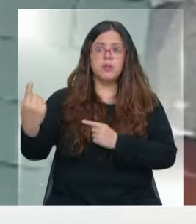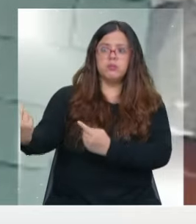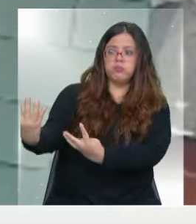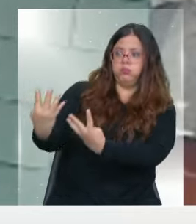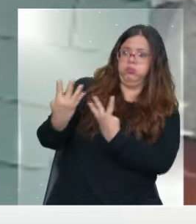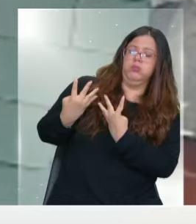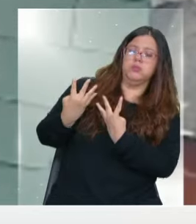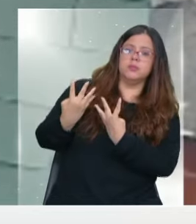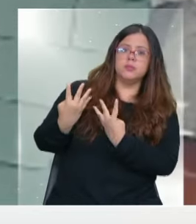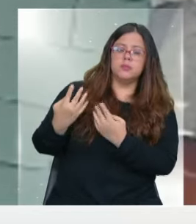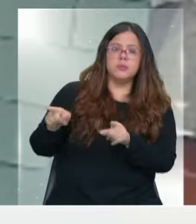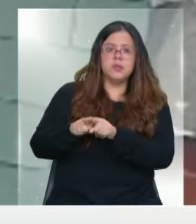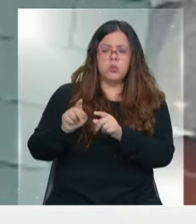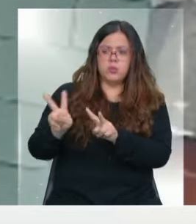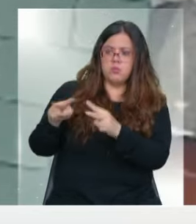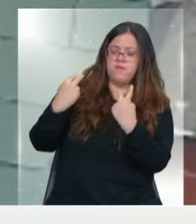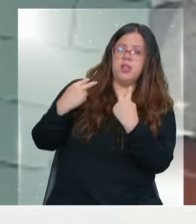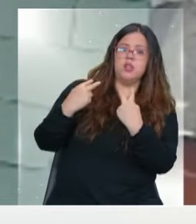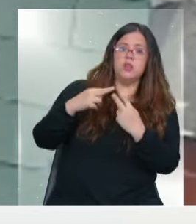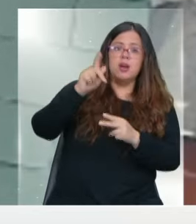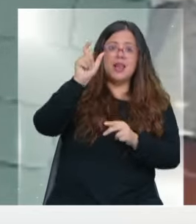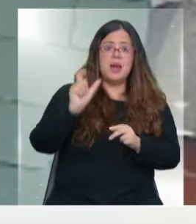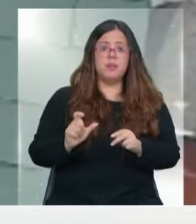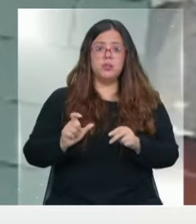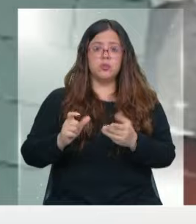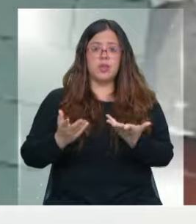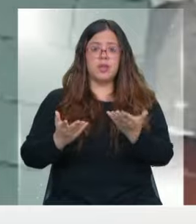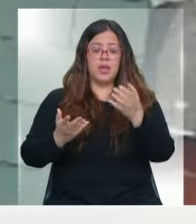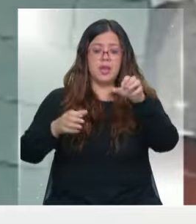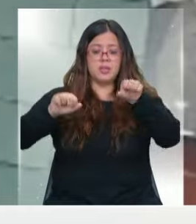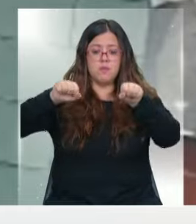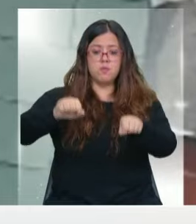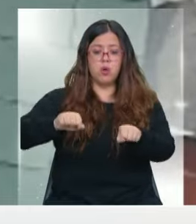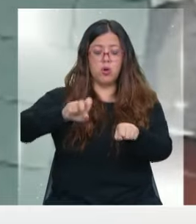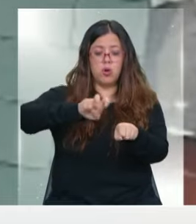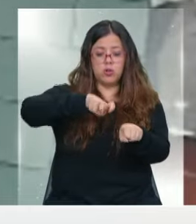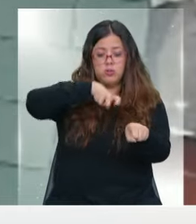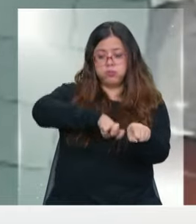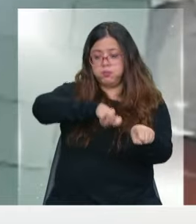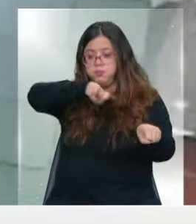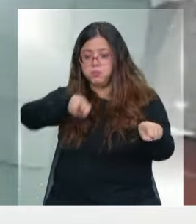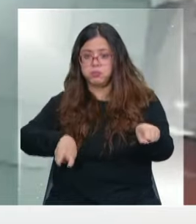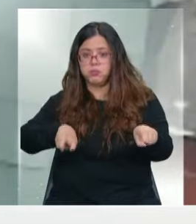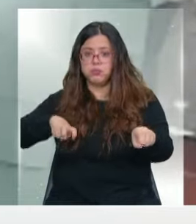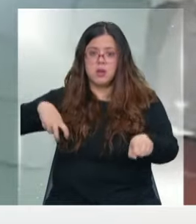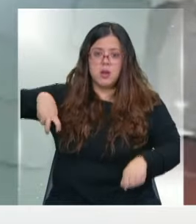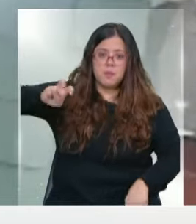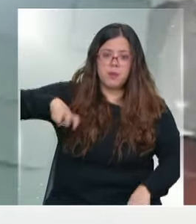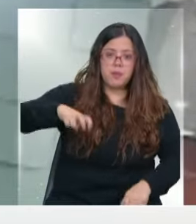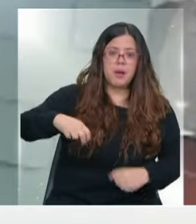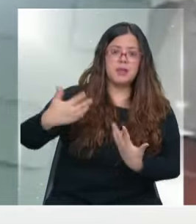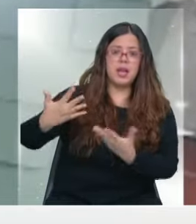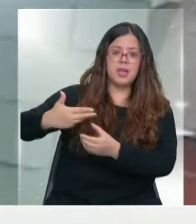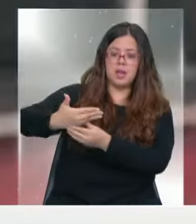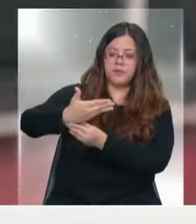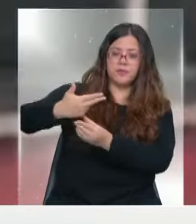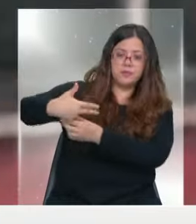sea, como que si ya me hubiesen visto. El copiloto de la moto se bajó rápidamente y con la misma cargó su